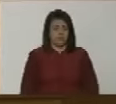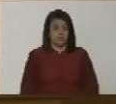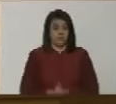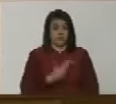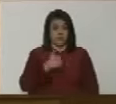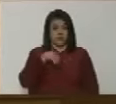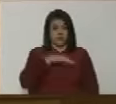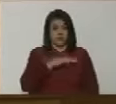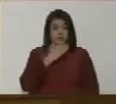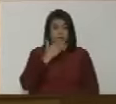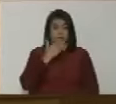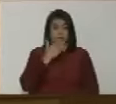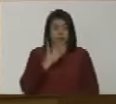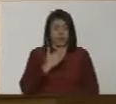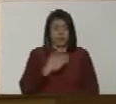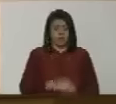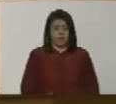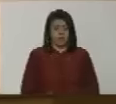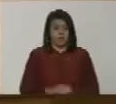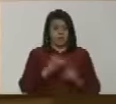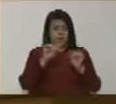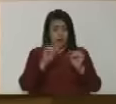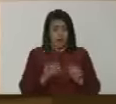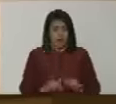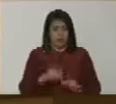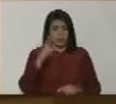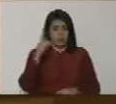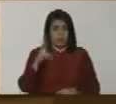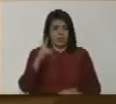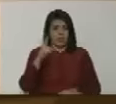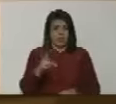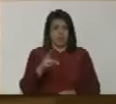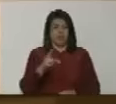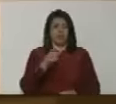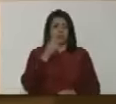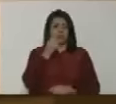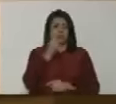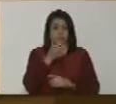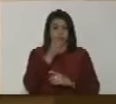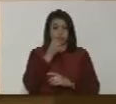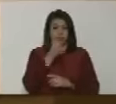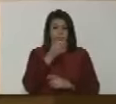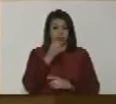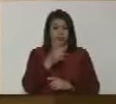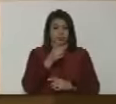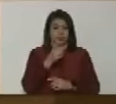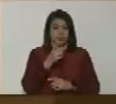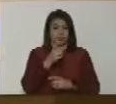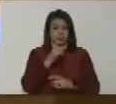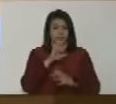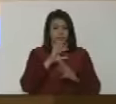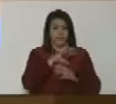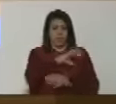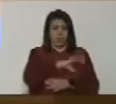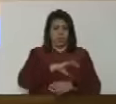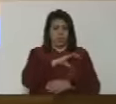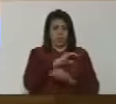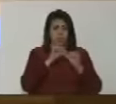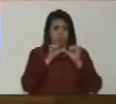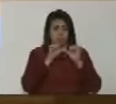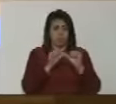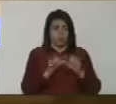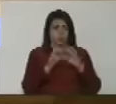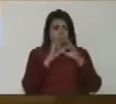Hemos solicitado este derecho de palabra en nombre de la Comisión Permanente de